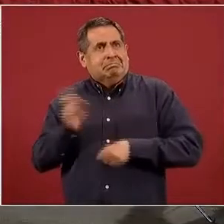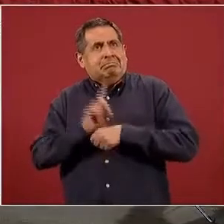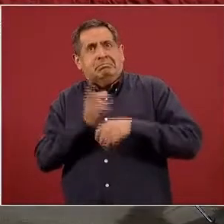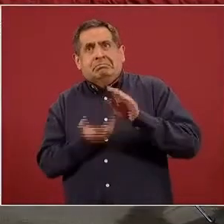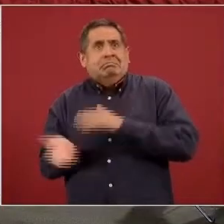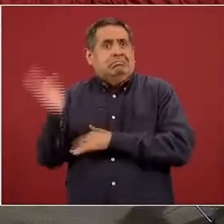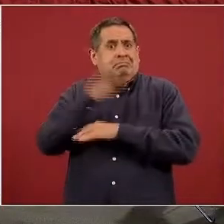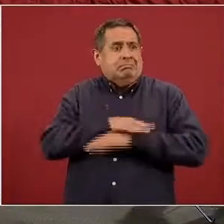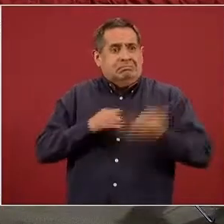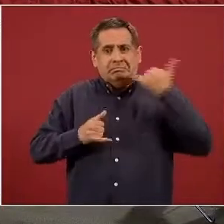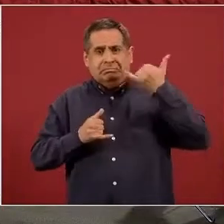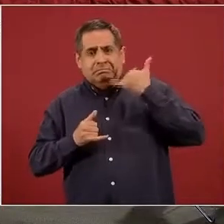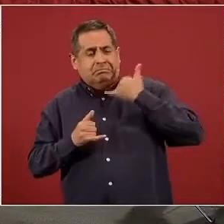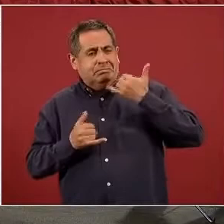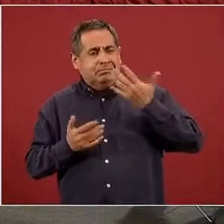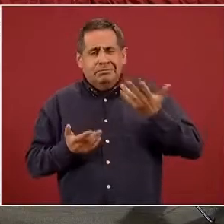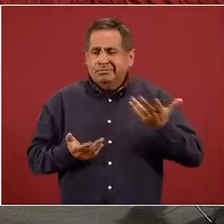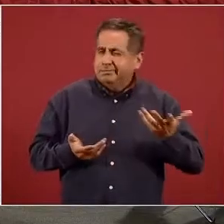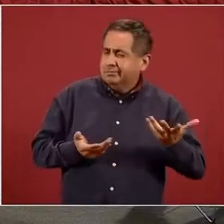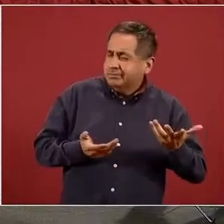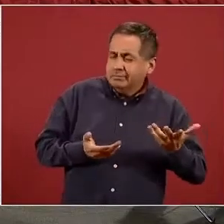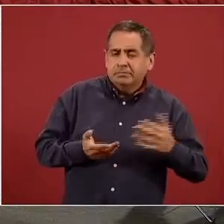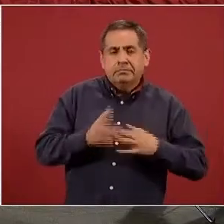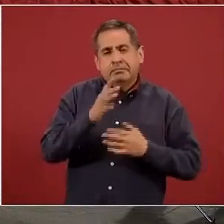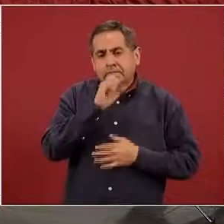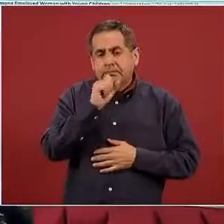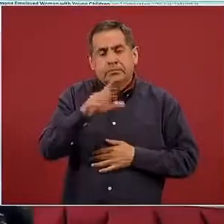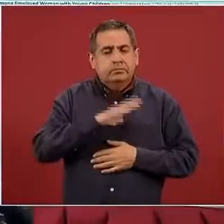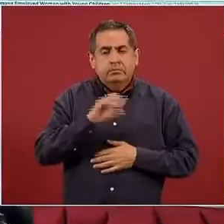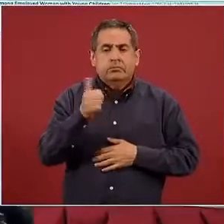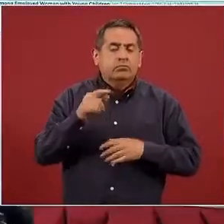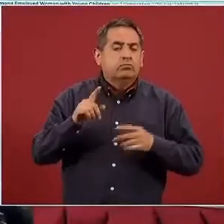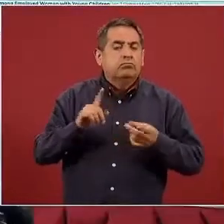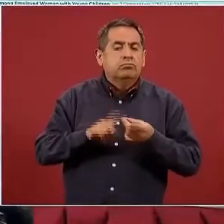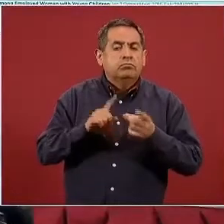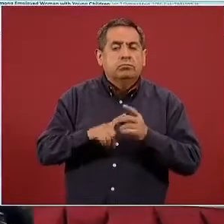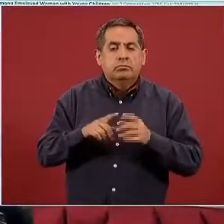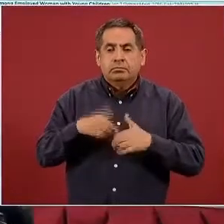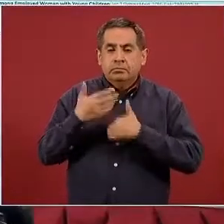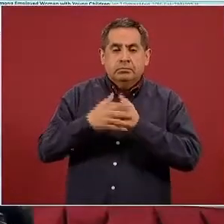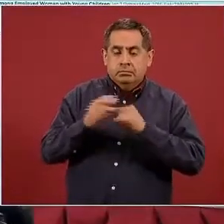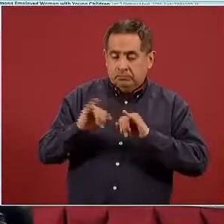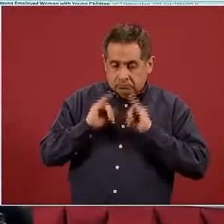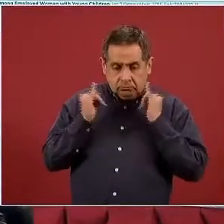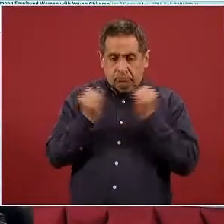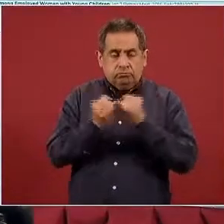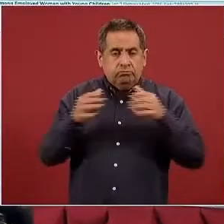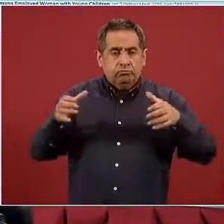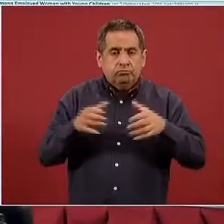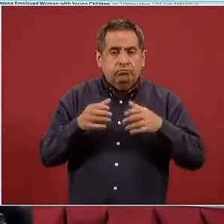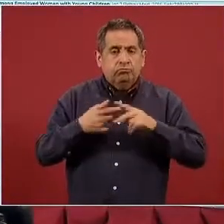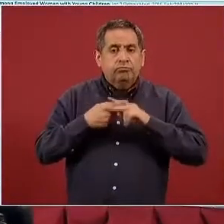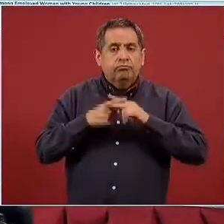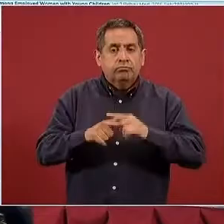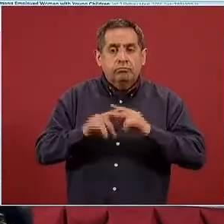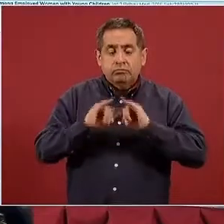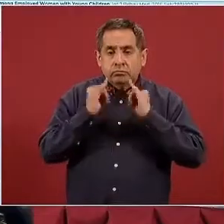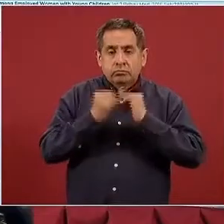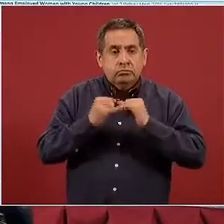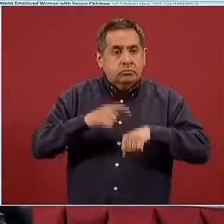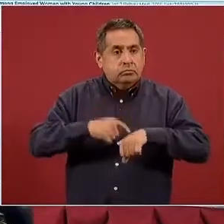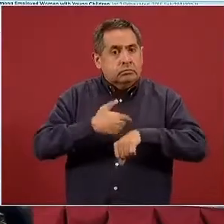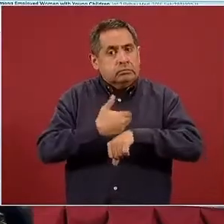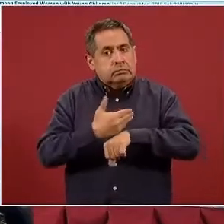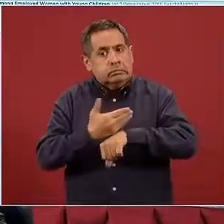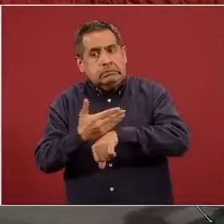Además, otra cosa, pues existen también estas cuestiones de que vamos a hacer una junta, ¿no? Y las juntas empiezan a extenderse hasta más de